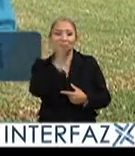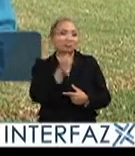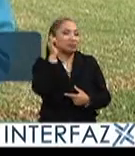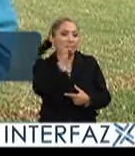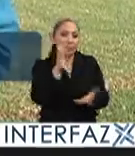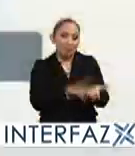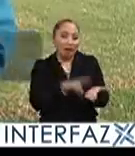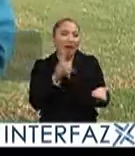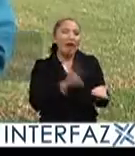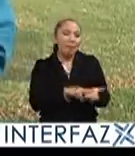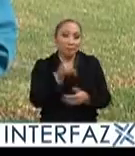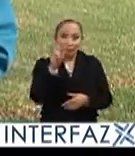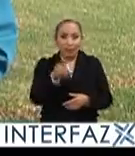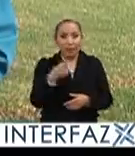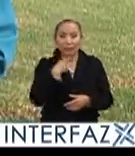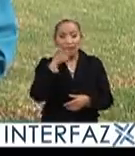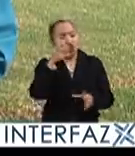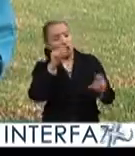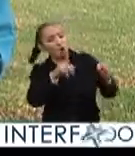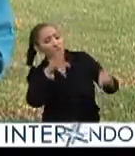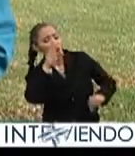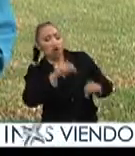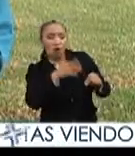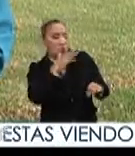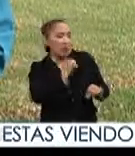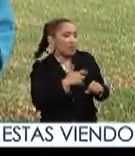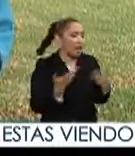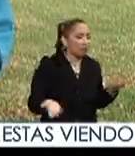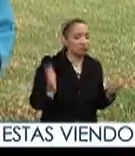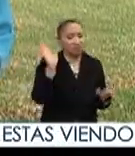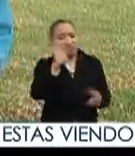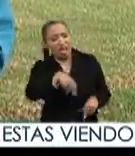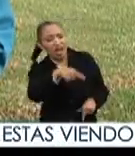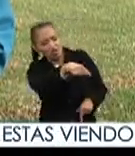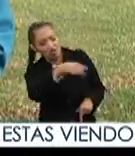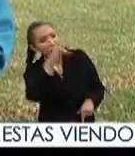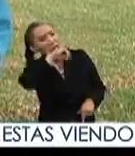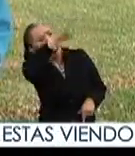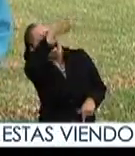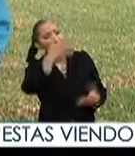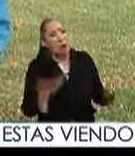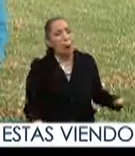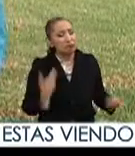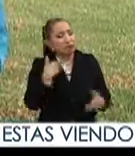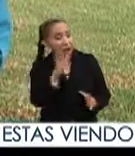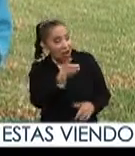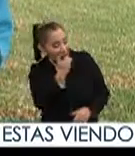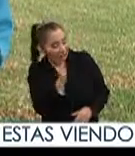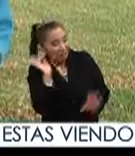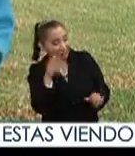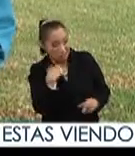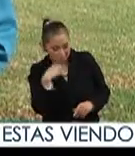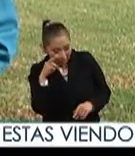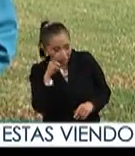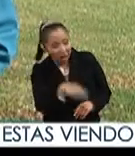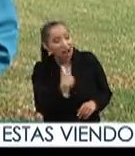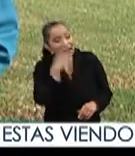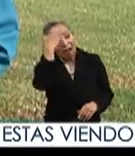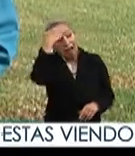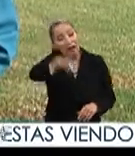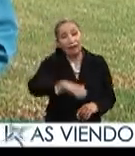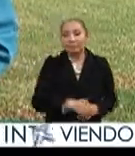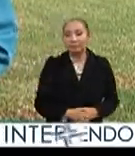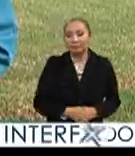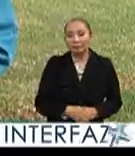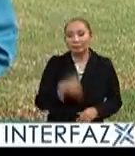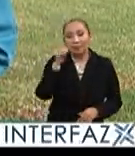siempre vale la pena. Y aunque los digan, no, es que no puedes, o está muy lejos, no te vas a acostumbrar. O sea,